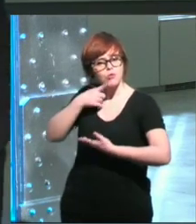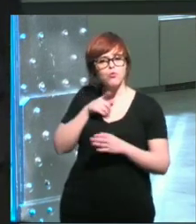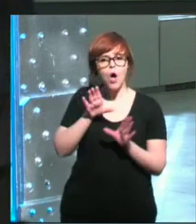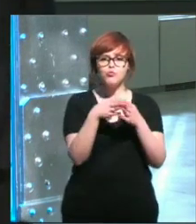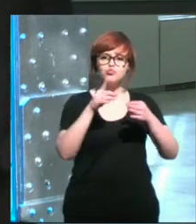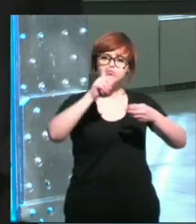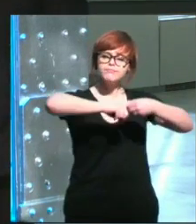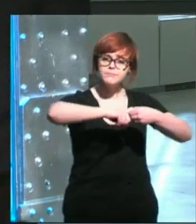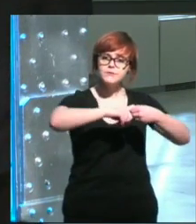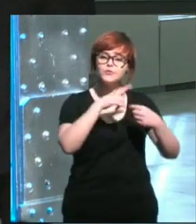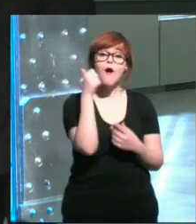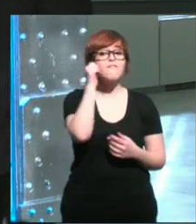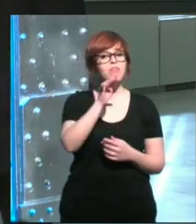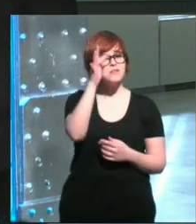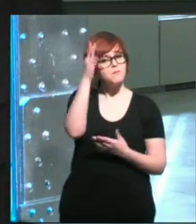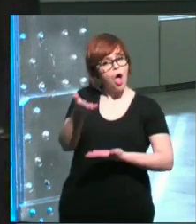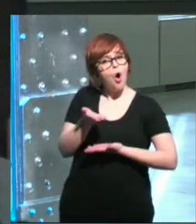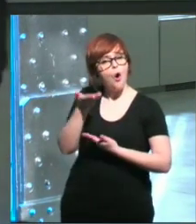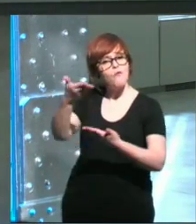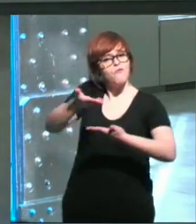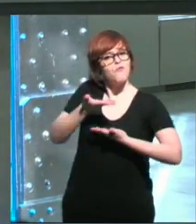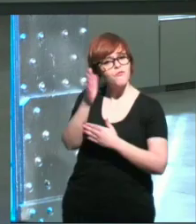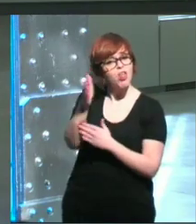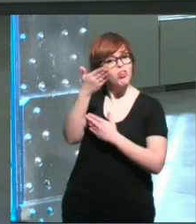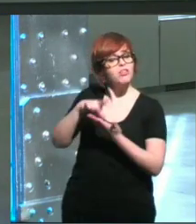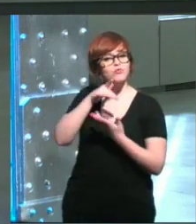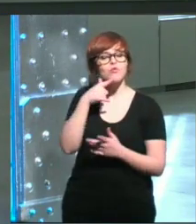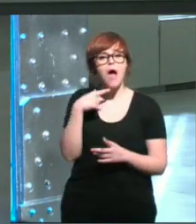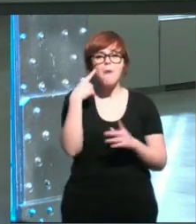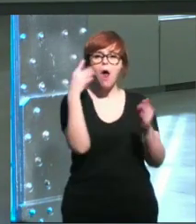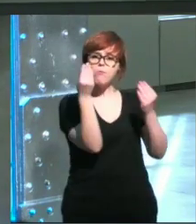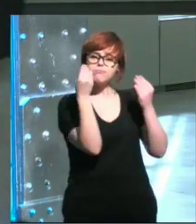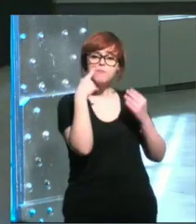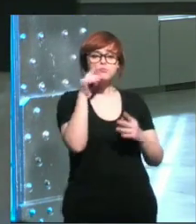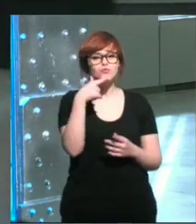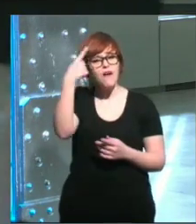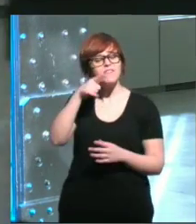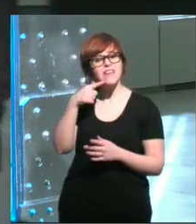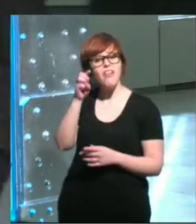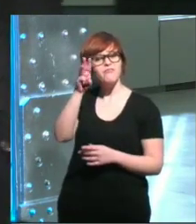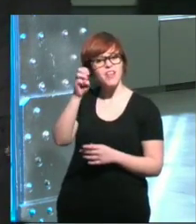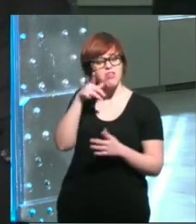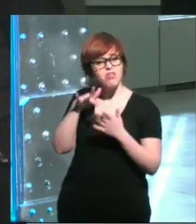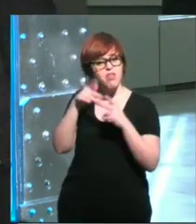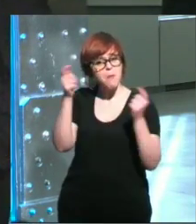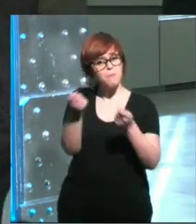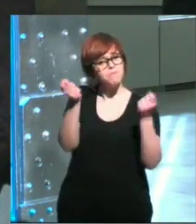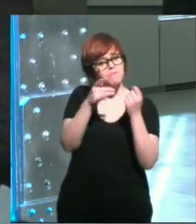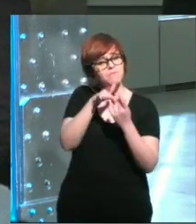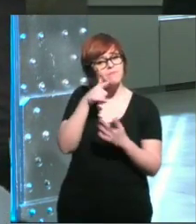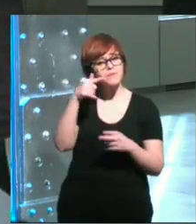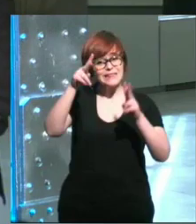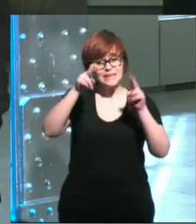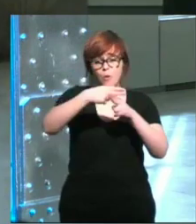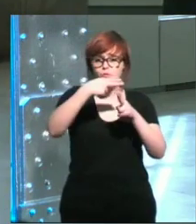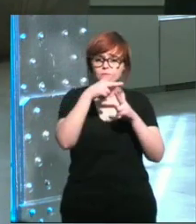semana de indoctrinación, porque querían que gente como yo, que habíamos trabajado en 13 campañas políticas, nos olvidáramos de todo lo que conocíamos y entendiéramos